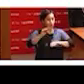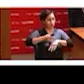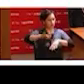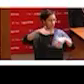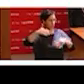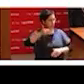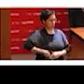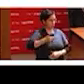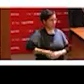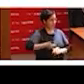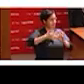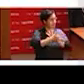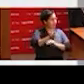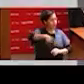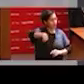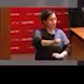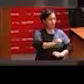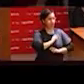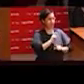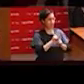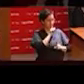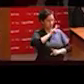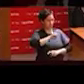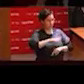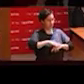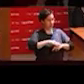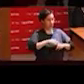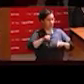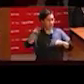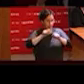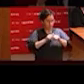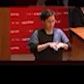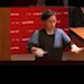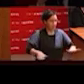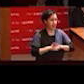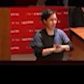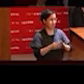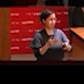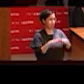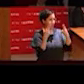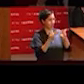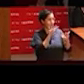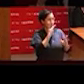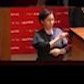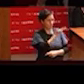importantes y que nos deben de servir también como prescriptores para el resto de la sociedad y para dar a conocer un proyecto como este así trabamos Un